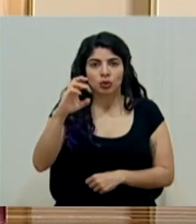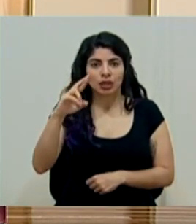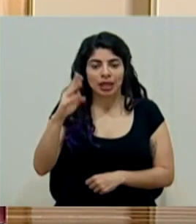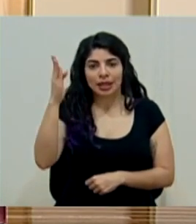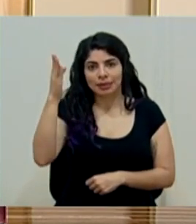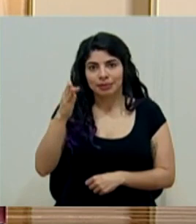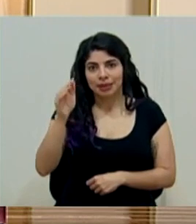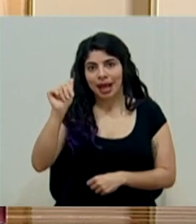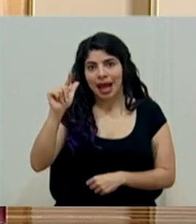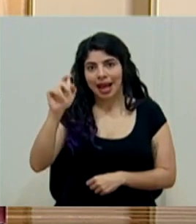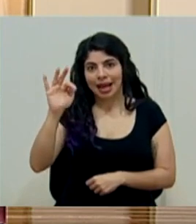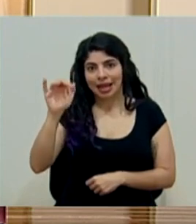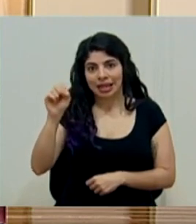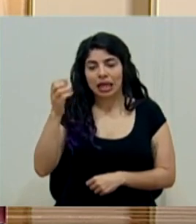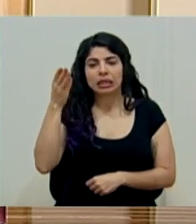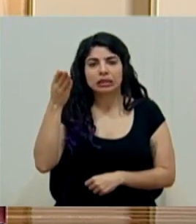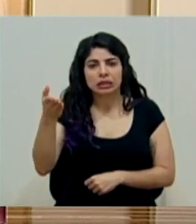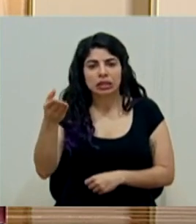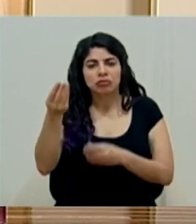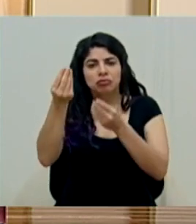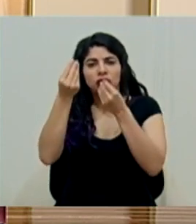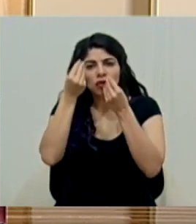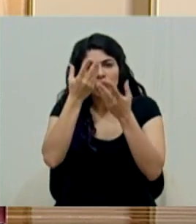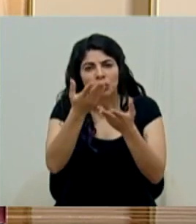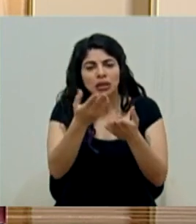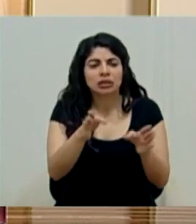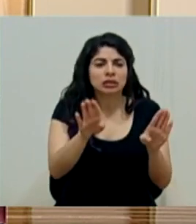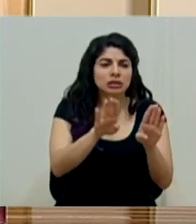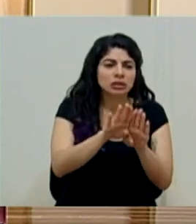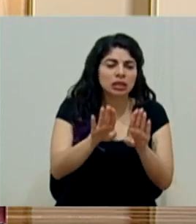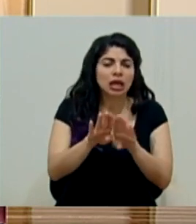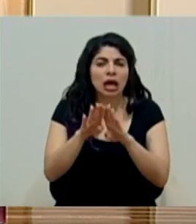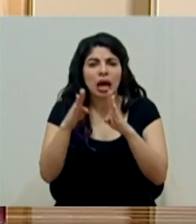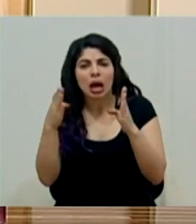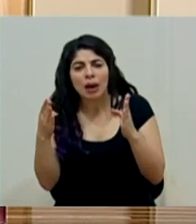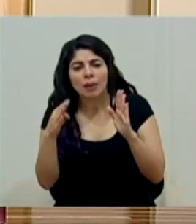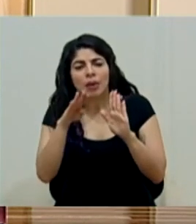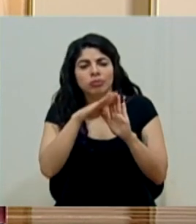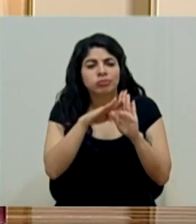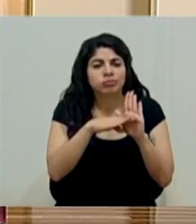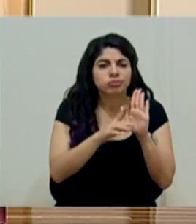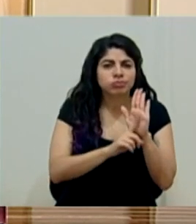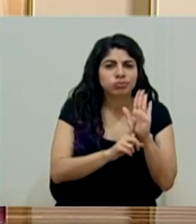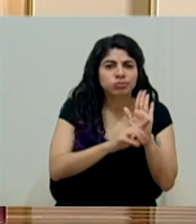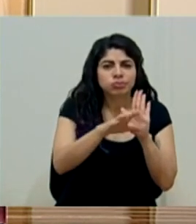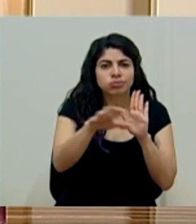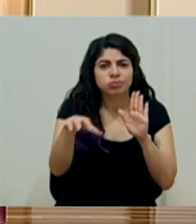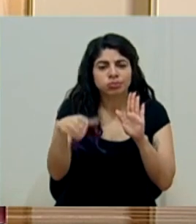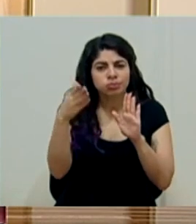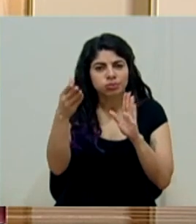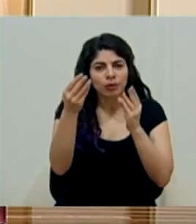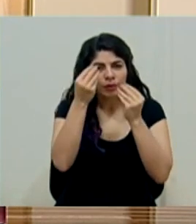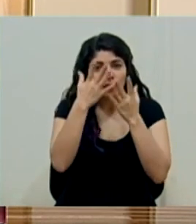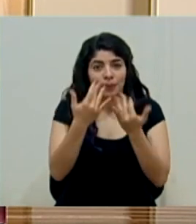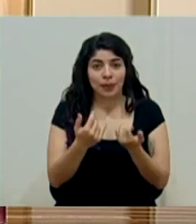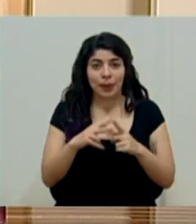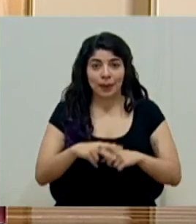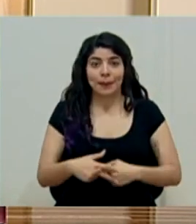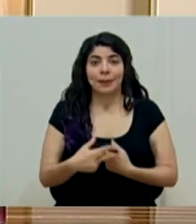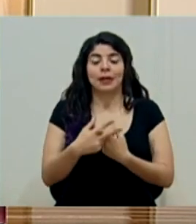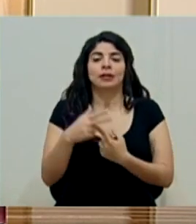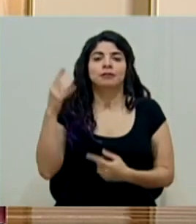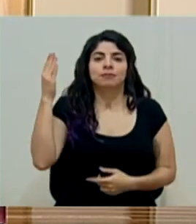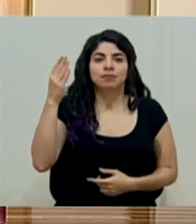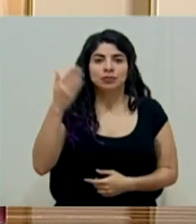presidencia.gob.cr/alertas. Ahí ustedes pueden consultar las medidas de cierre, apertura, operación y alertas de los distintos cantones. Vamos a iniciar con